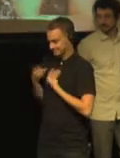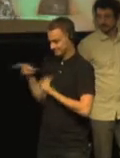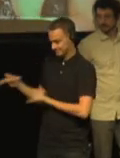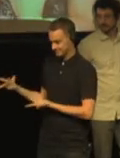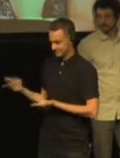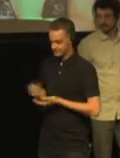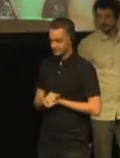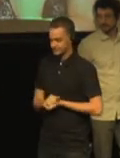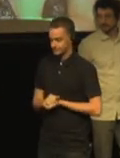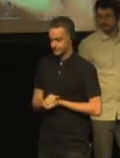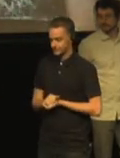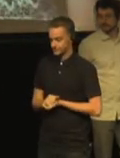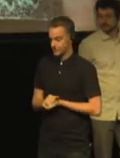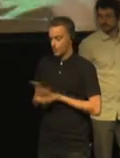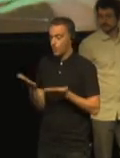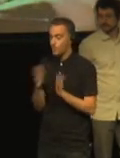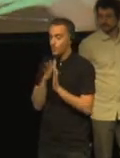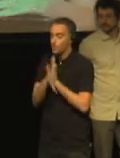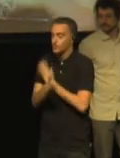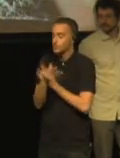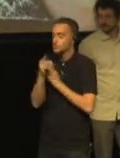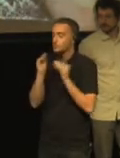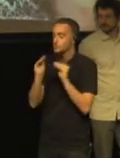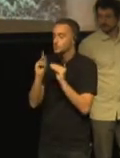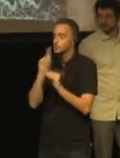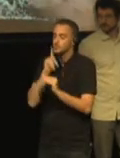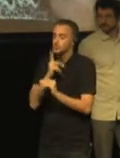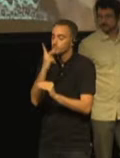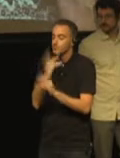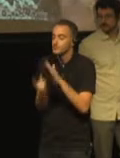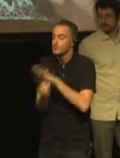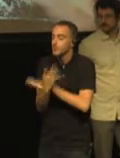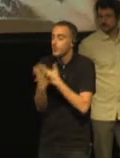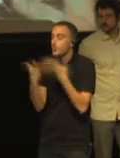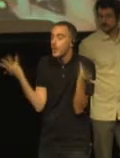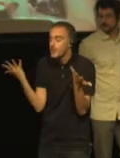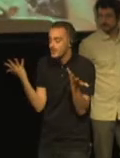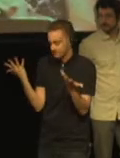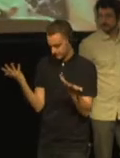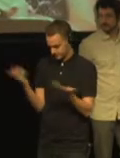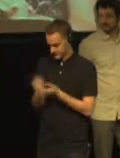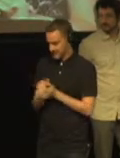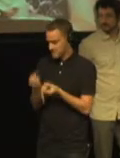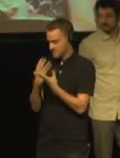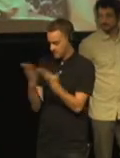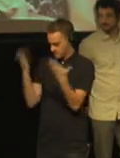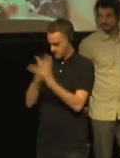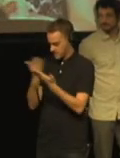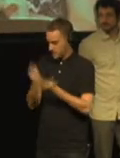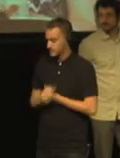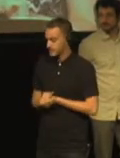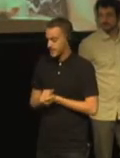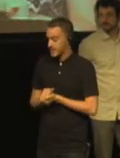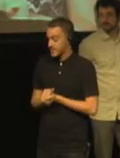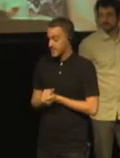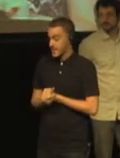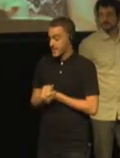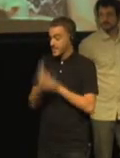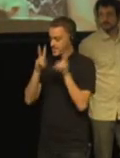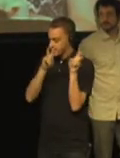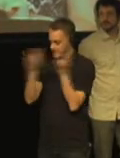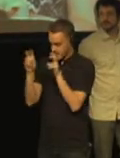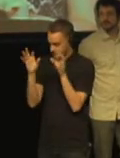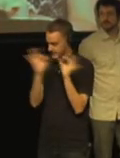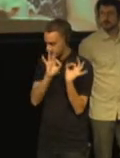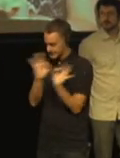y cuál es la causa de su sordoceguera y si trabajan o no. Pues bien, estos temas demográficos que deberían ser facilísimos de recoger